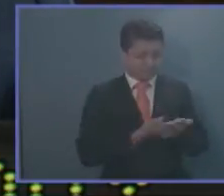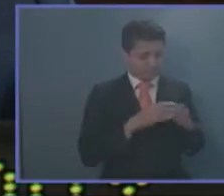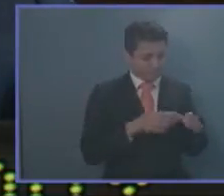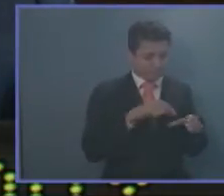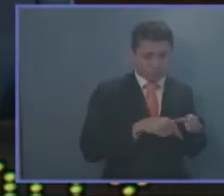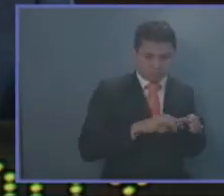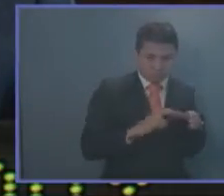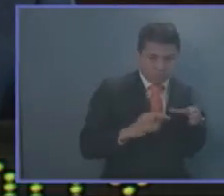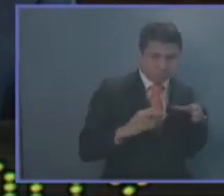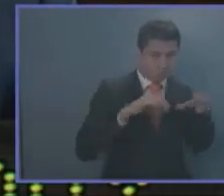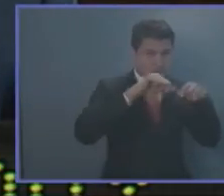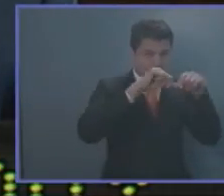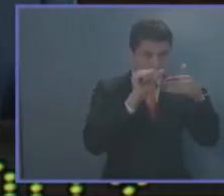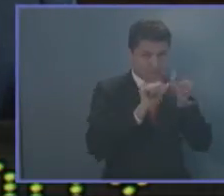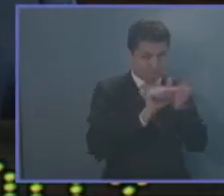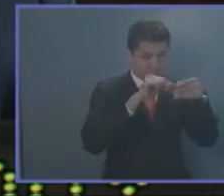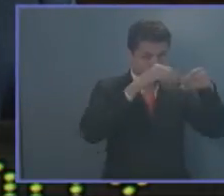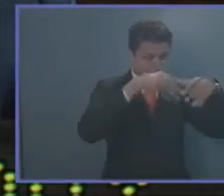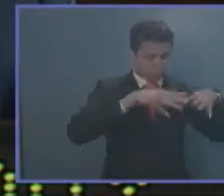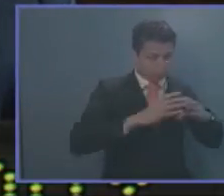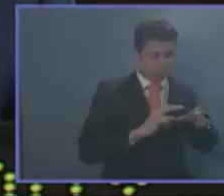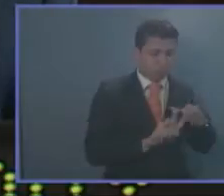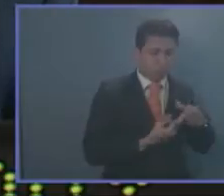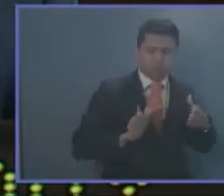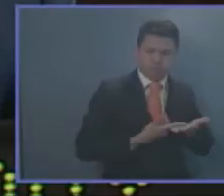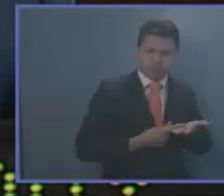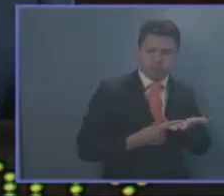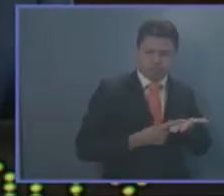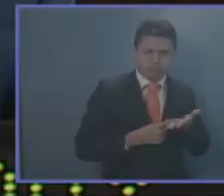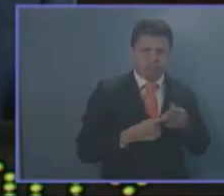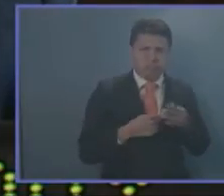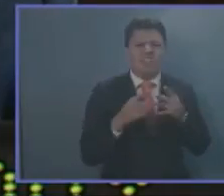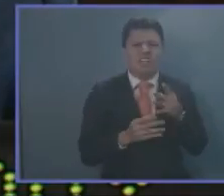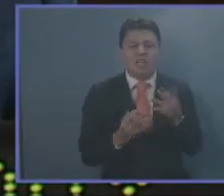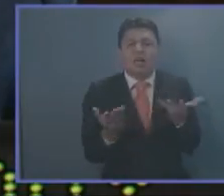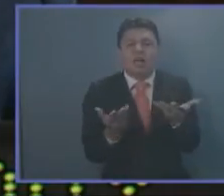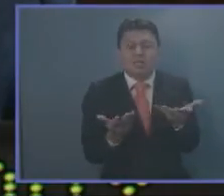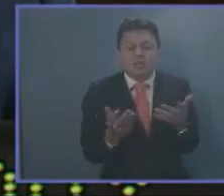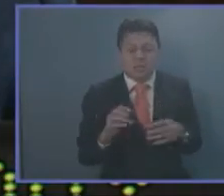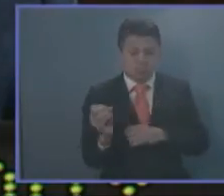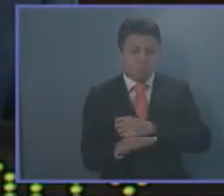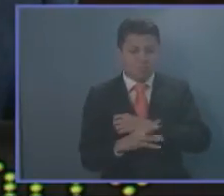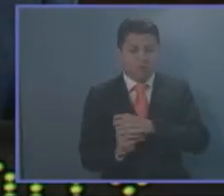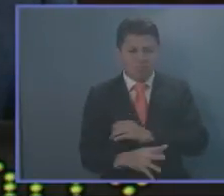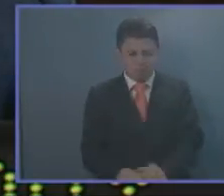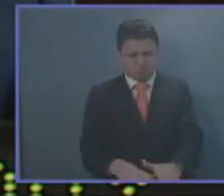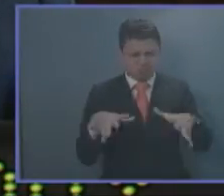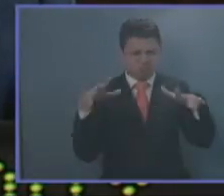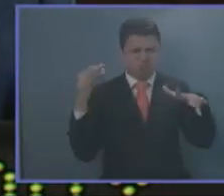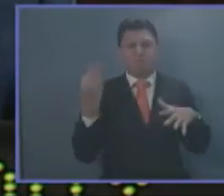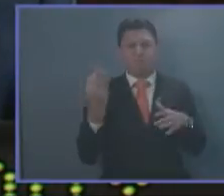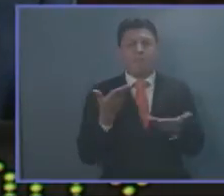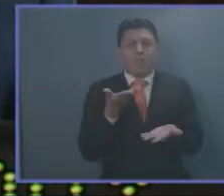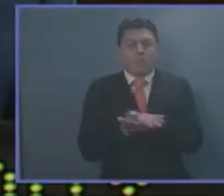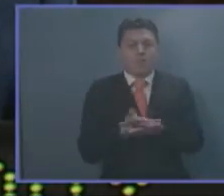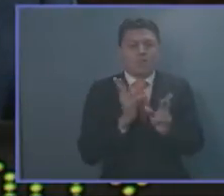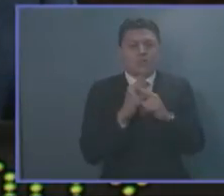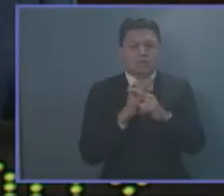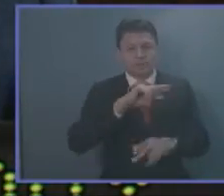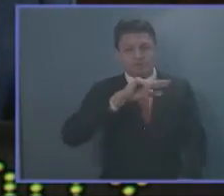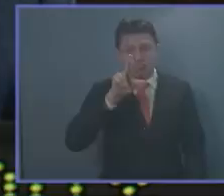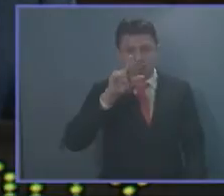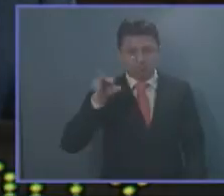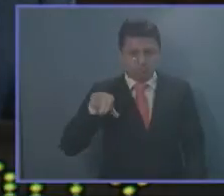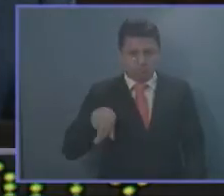Ley de Gestión Integral de Residuos Sólidos y Fomento al Reciclaje, con el fin de proteger la salud